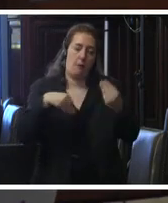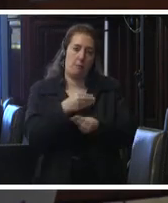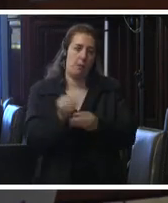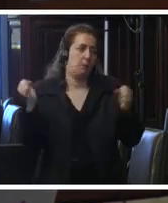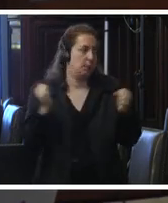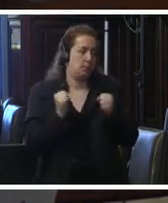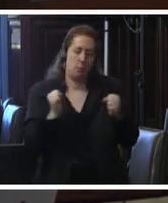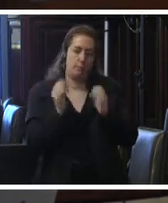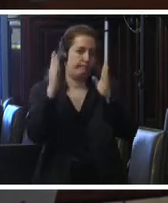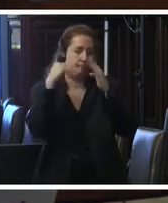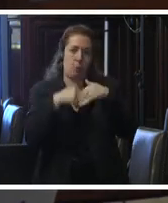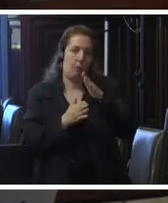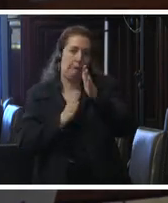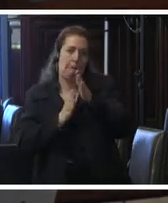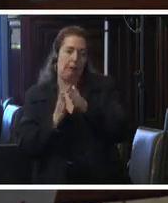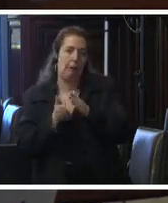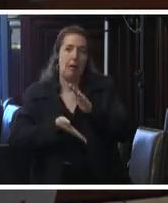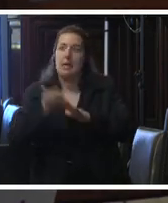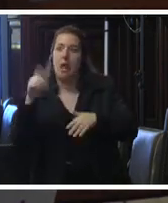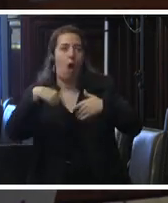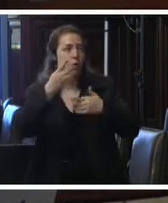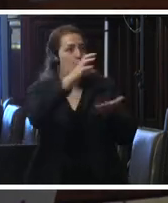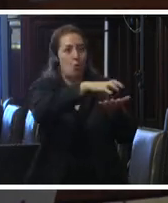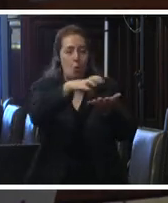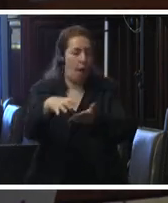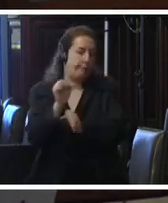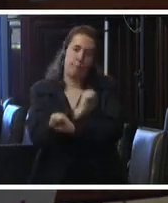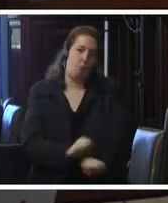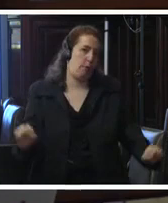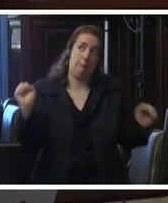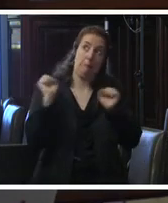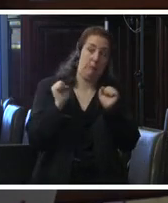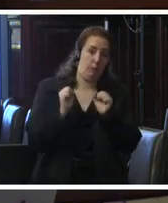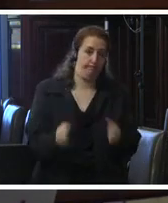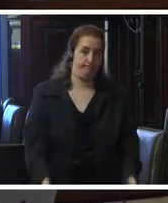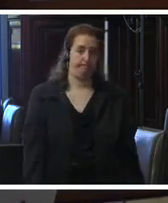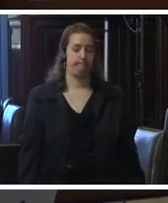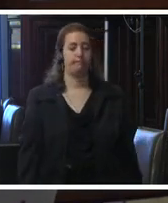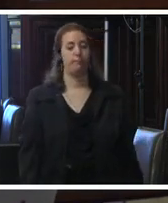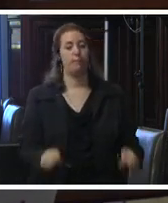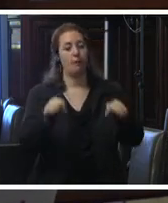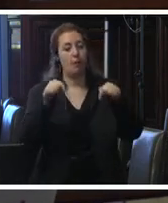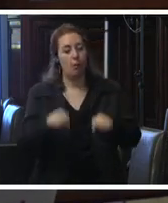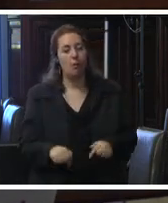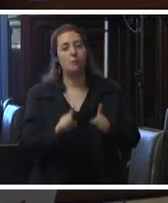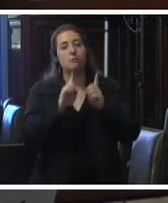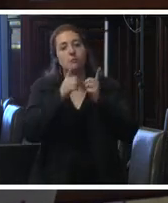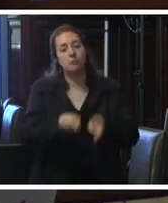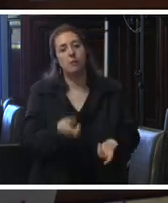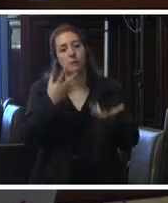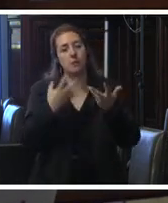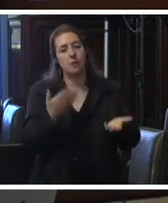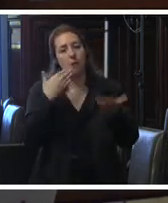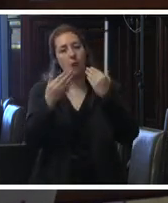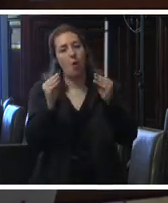las dejan salir y no las dejan estar presentes en otros espacios. Hoy también quiero referirme a